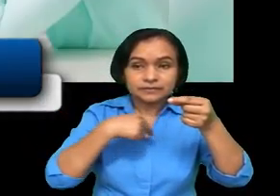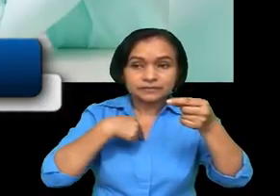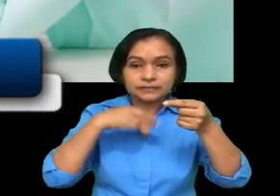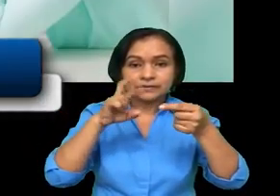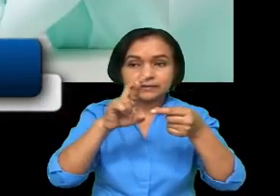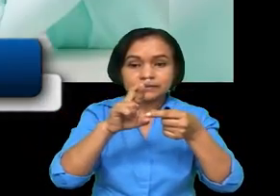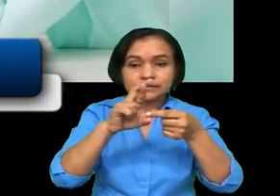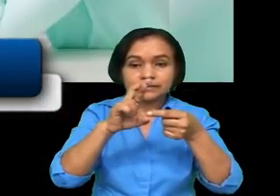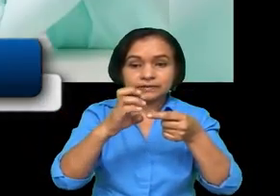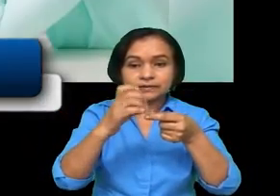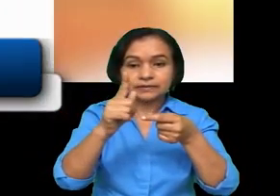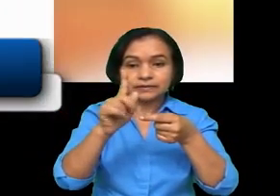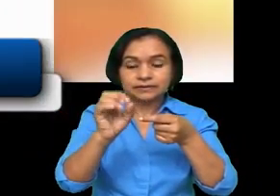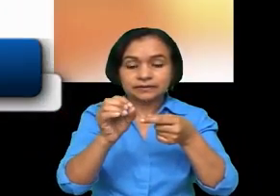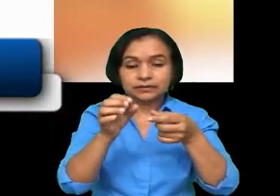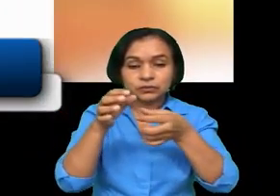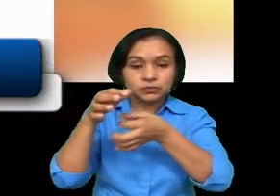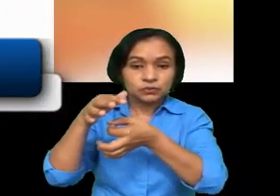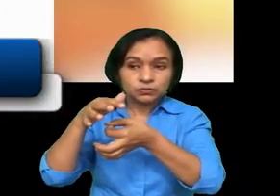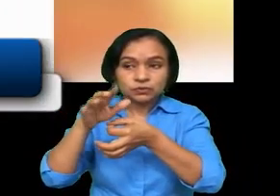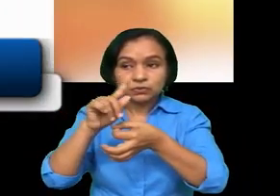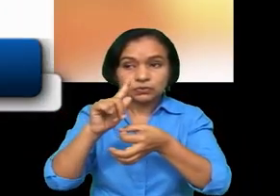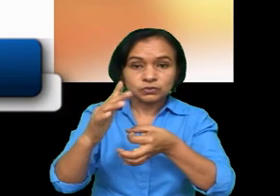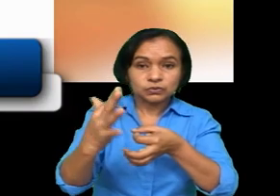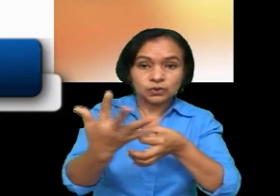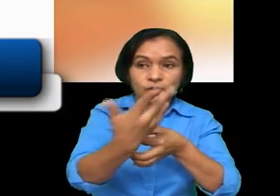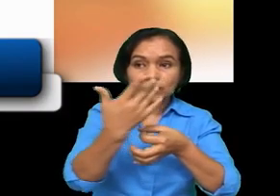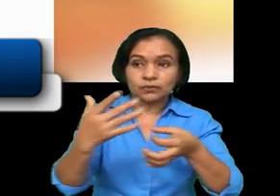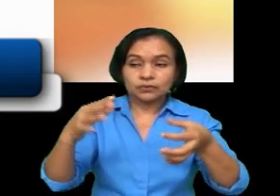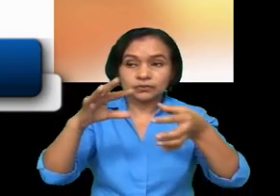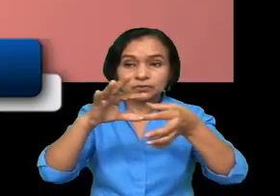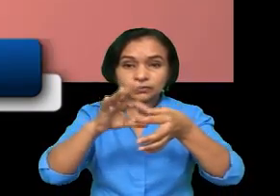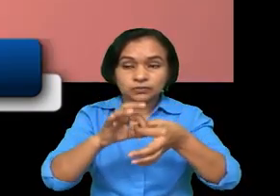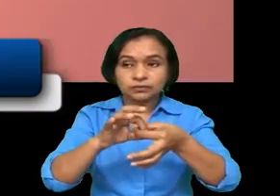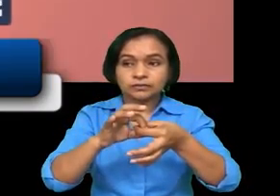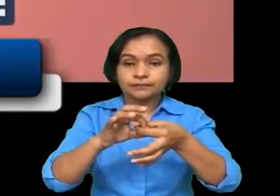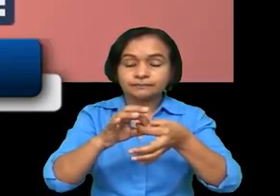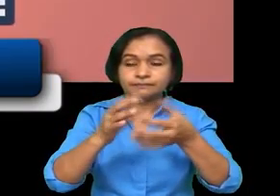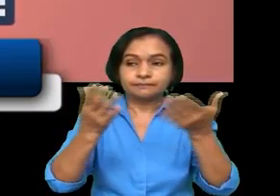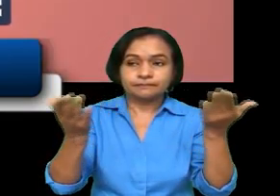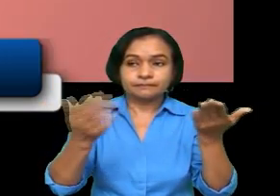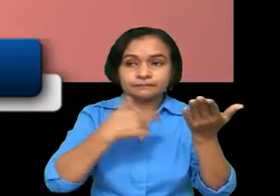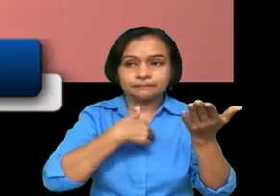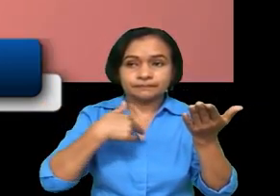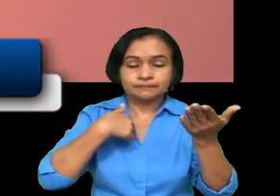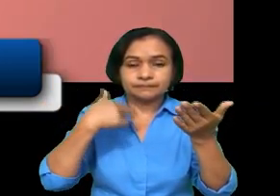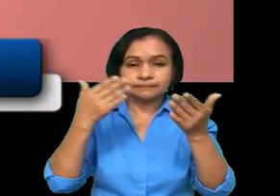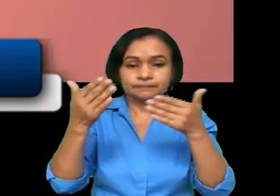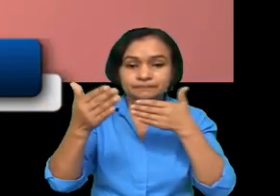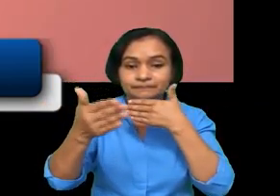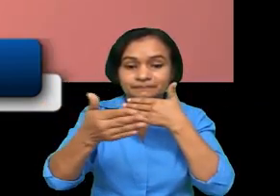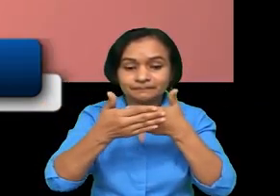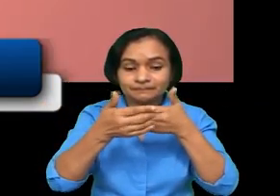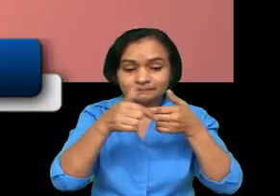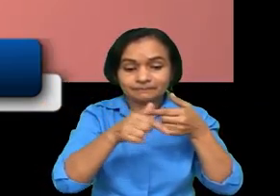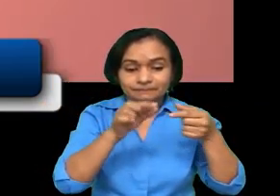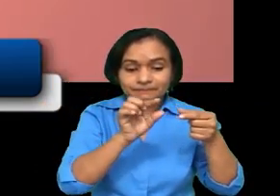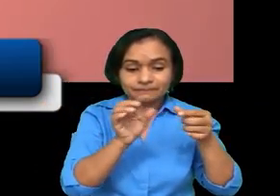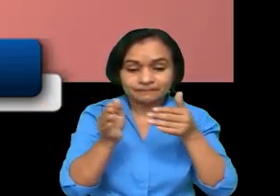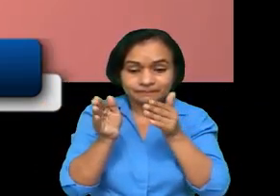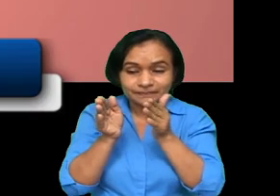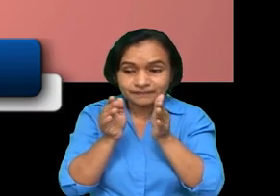recto. Entonces, correcto. Todo esto está bastante cercano. Entonces, si